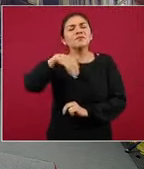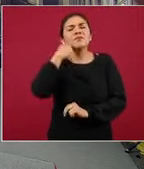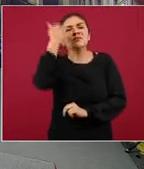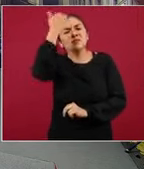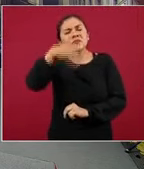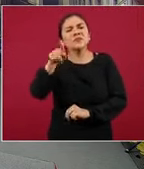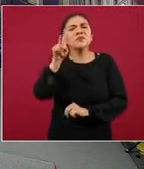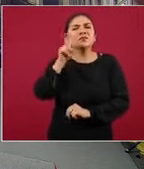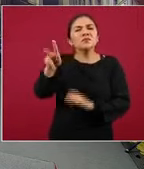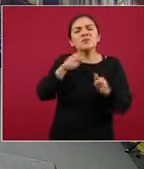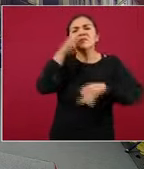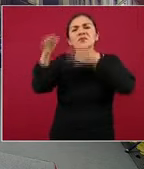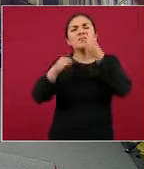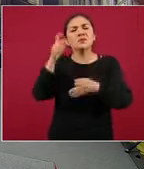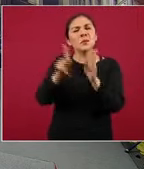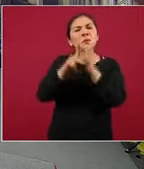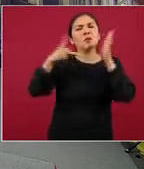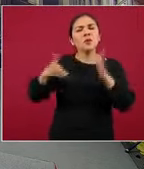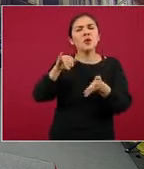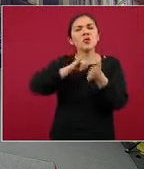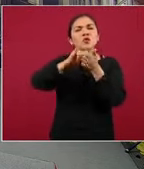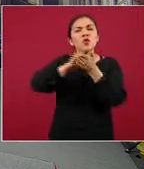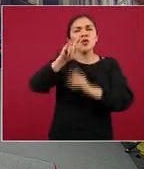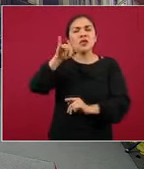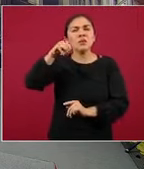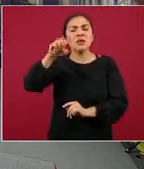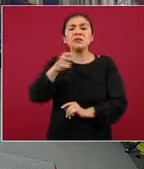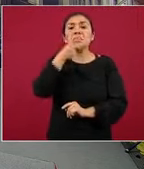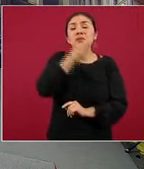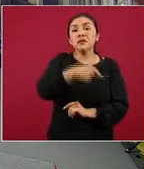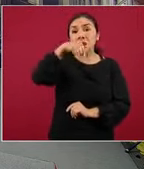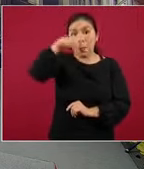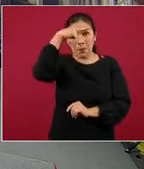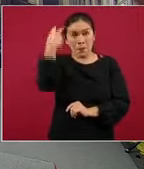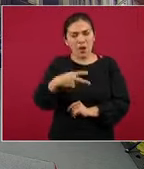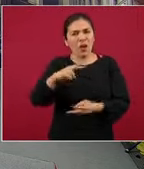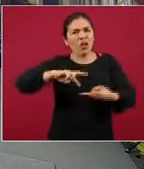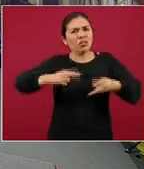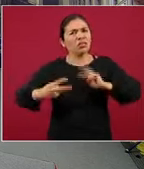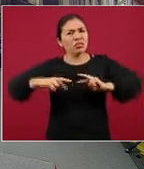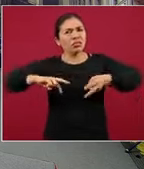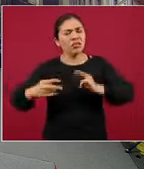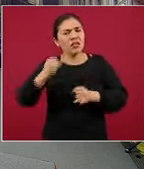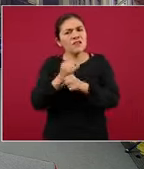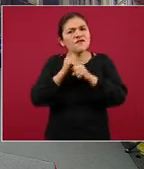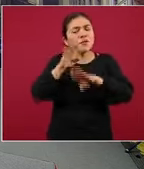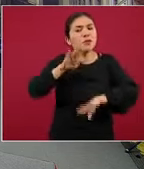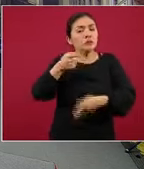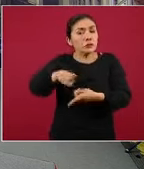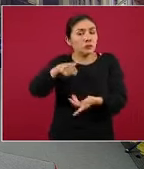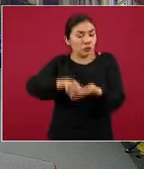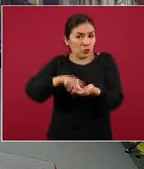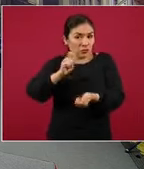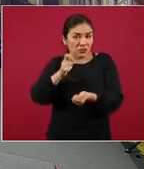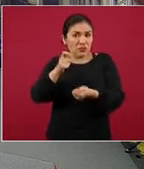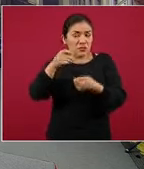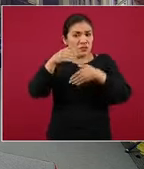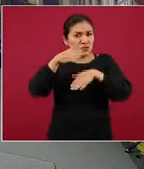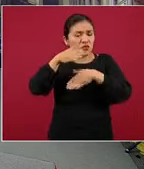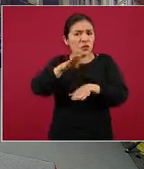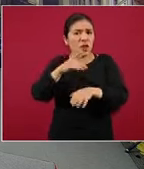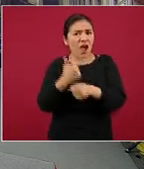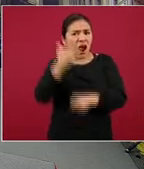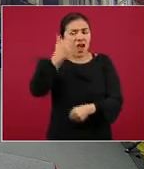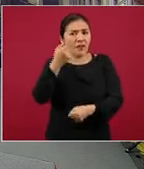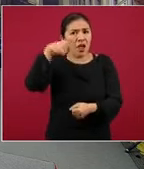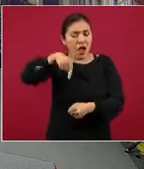la publicación de The New York Times en torno a que México tergiversó los datos sobre la gravedad del coronavirus en la capital.